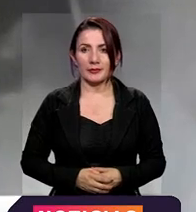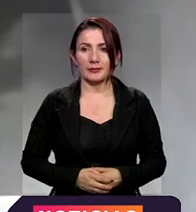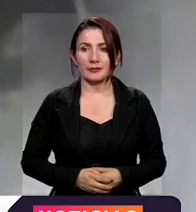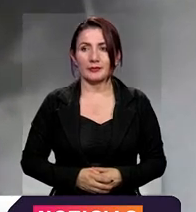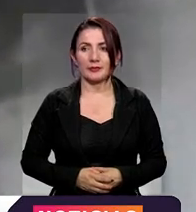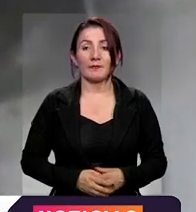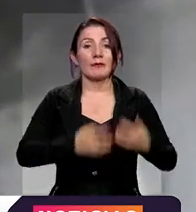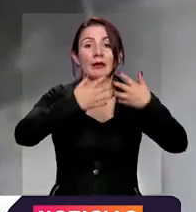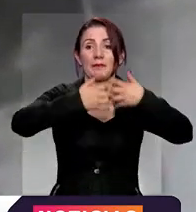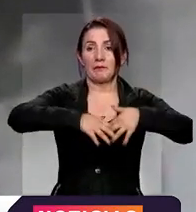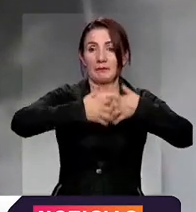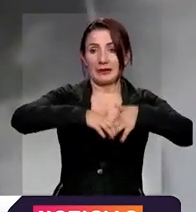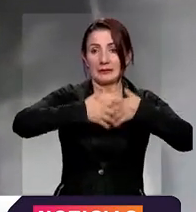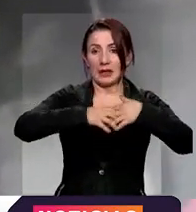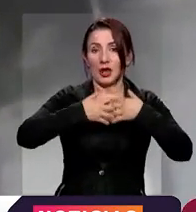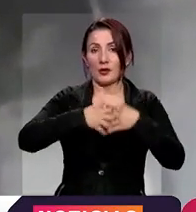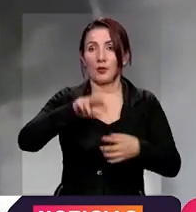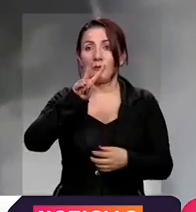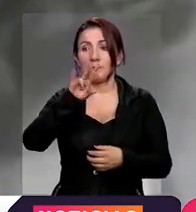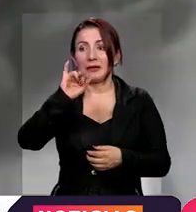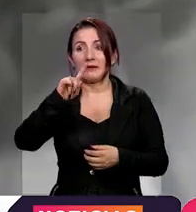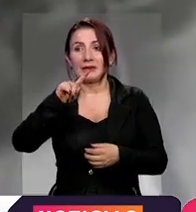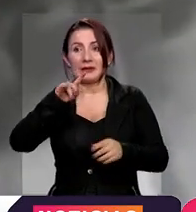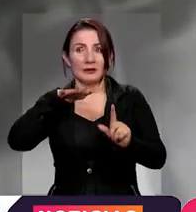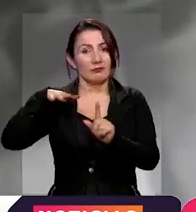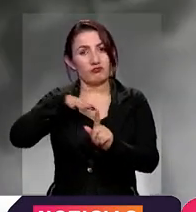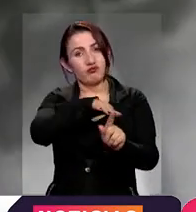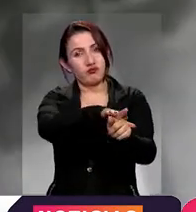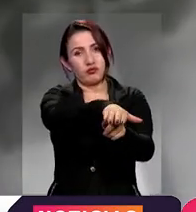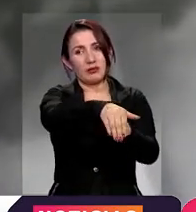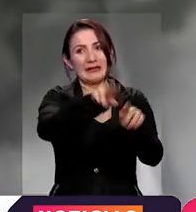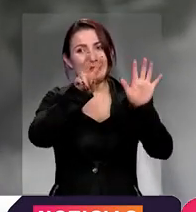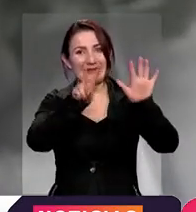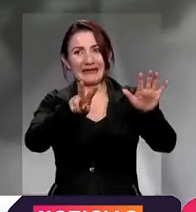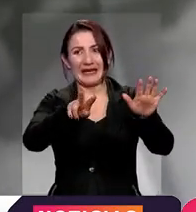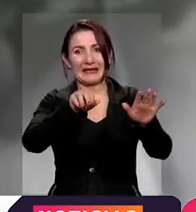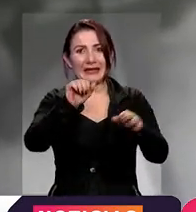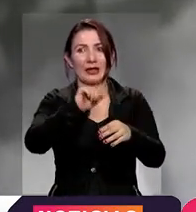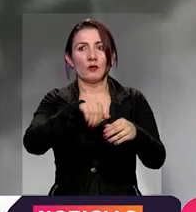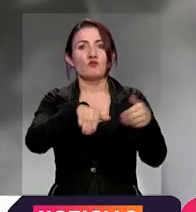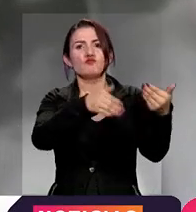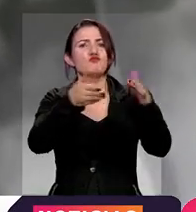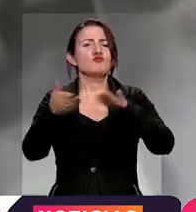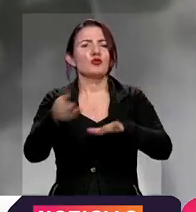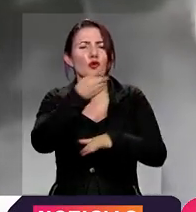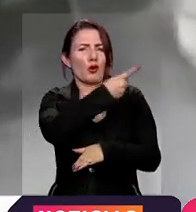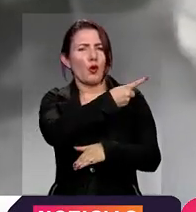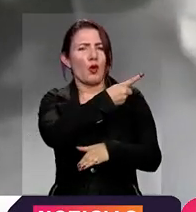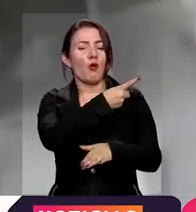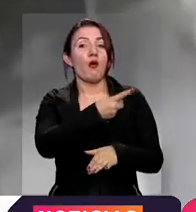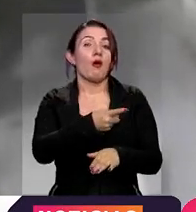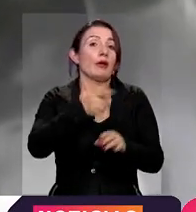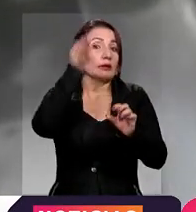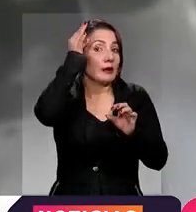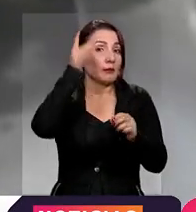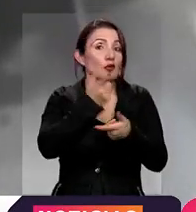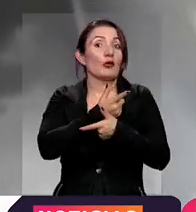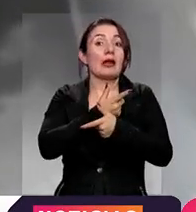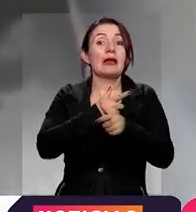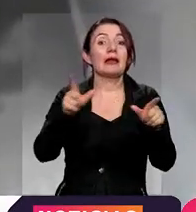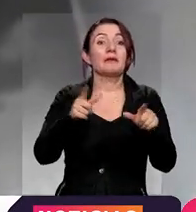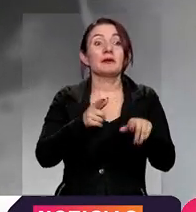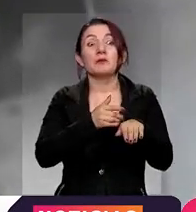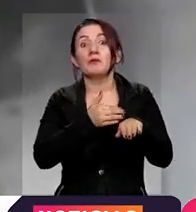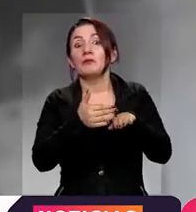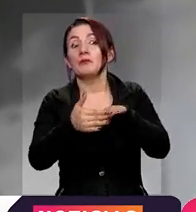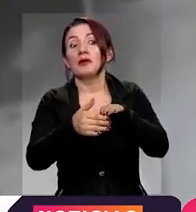El empresario Enrique Vives, quien mató a 7 jóvenes en Santa Marta cuando conducía en estado de embriaguez, podría quedar en libertad por vencimiento